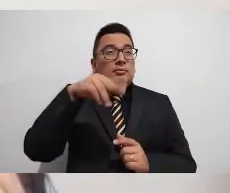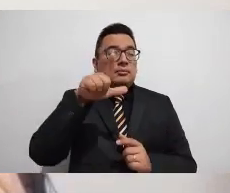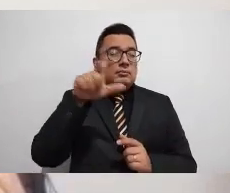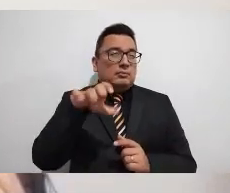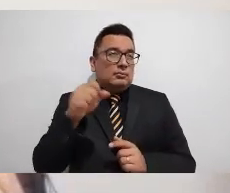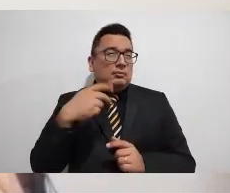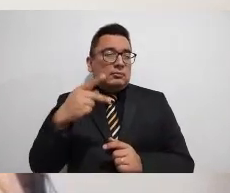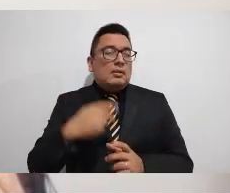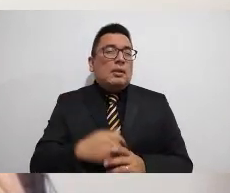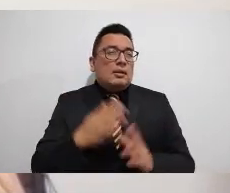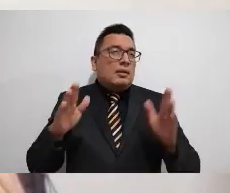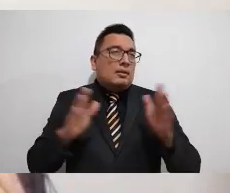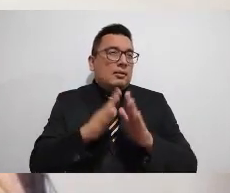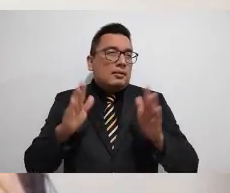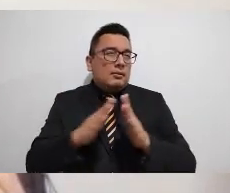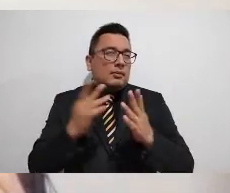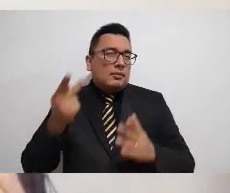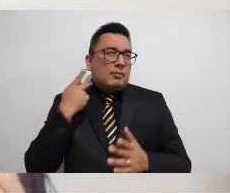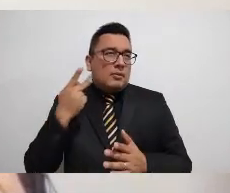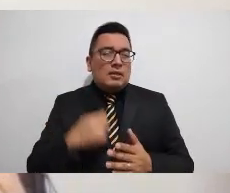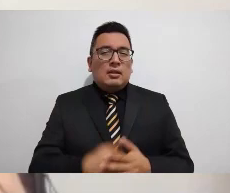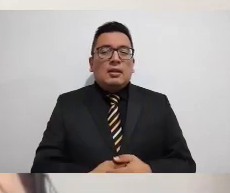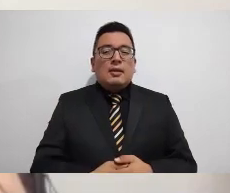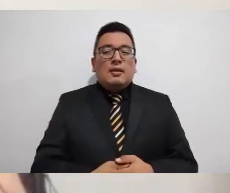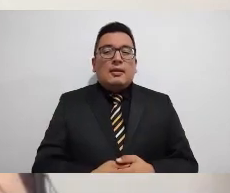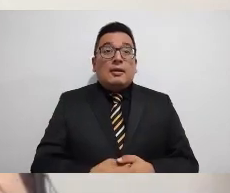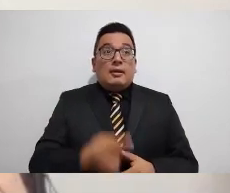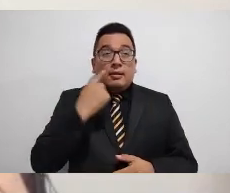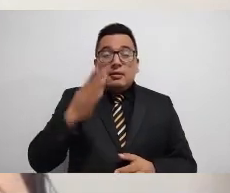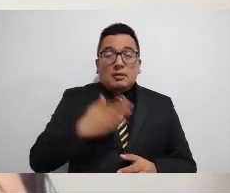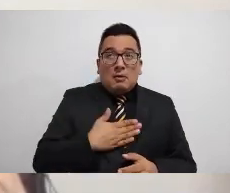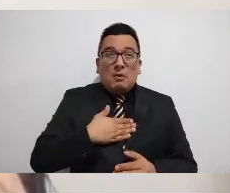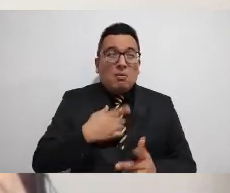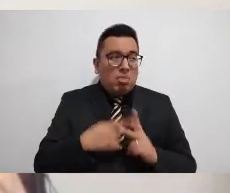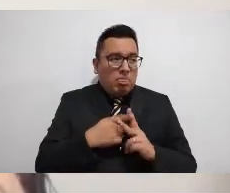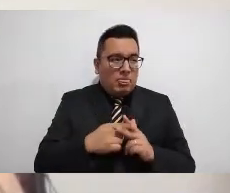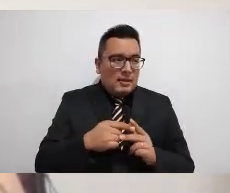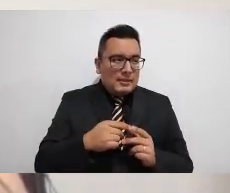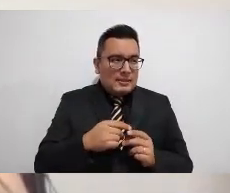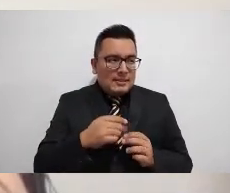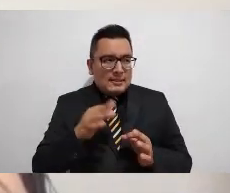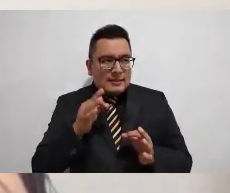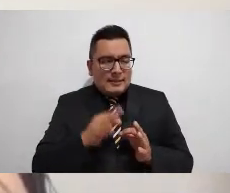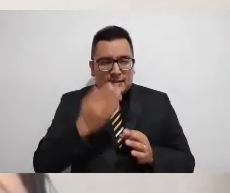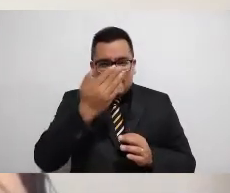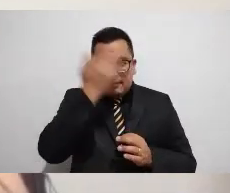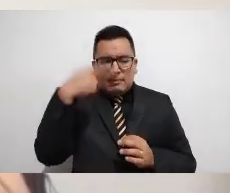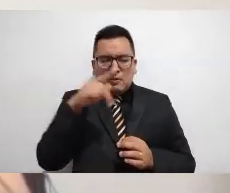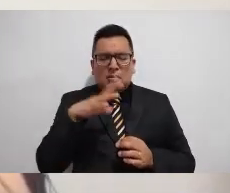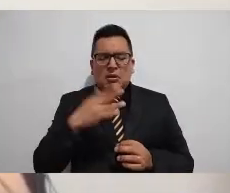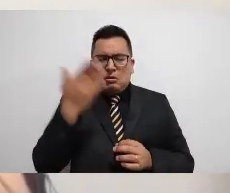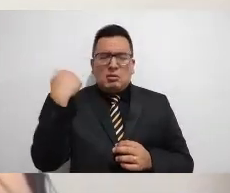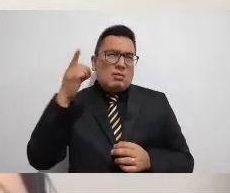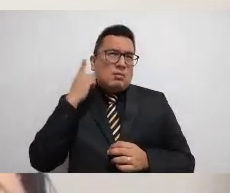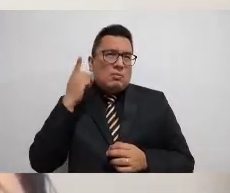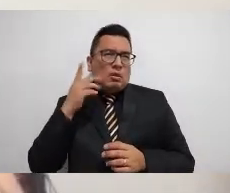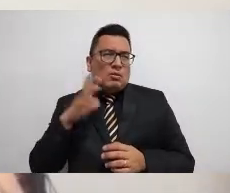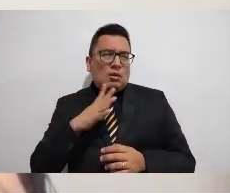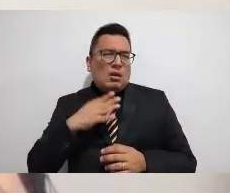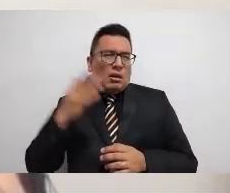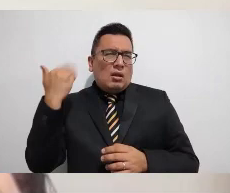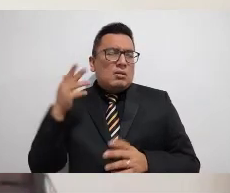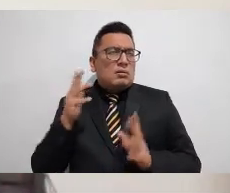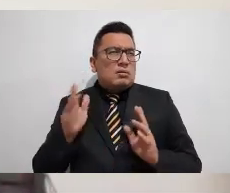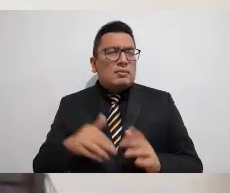mushe, nosotras tuvimos, no sabría decirte el dato exacto, pero hace ya muchos años, una diputada mushe, hace muchos